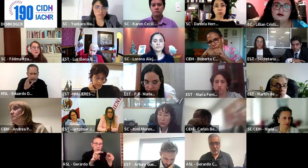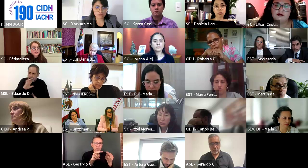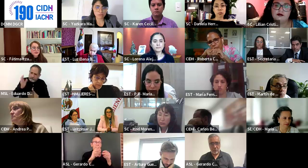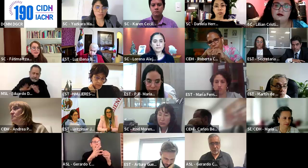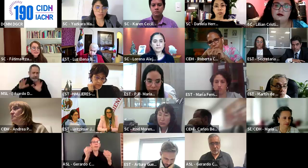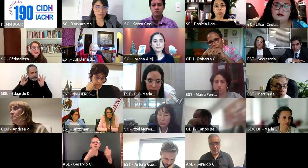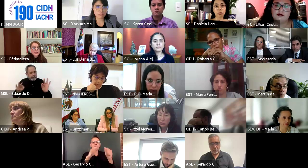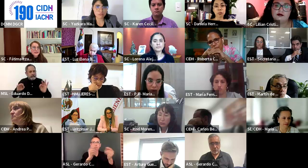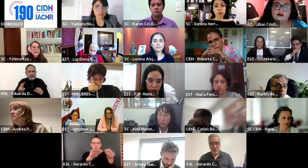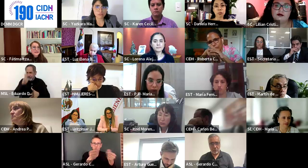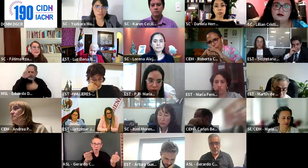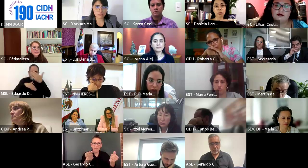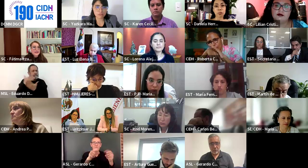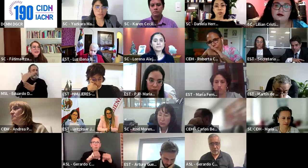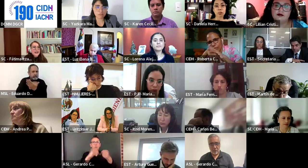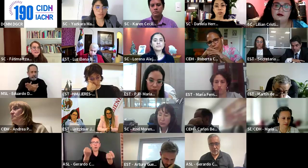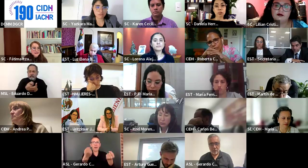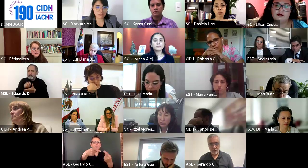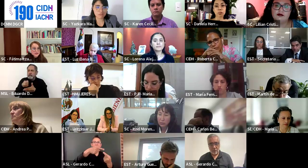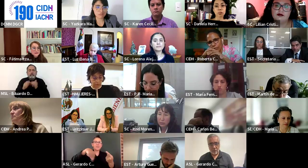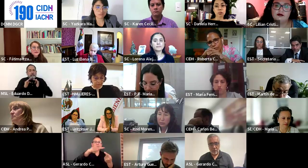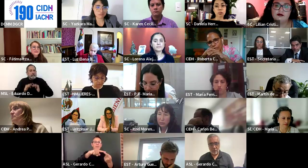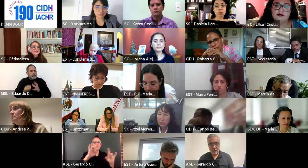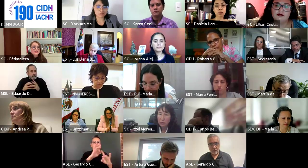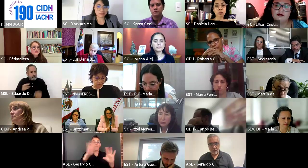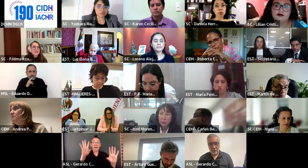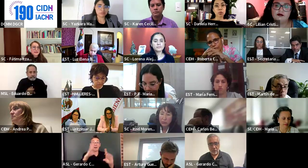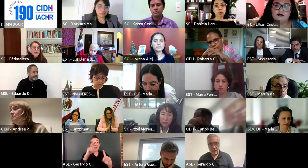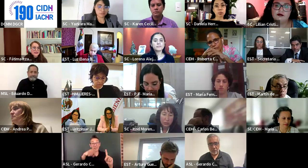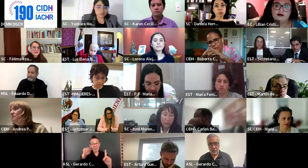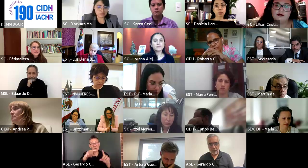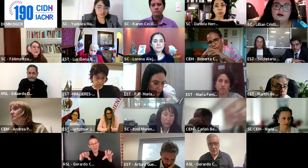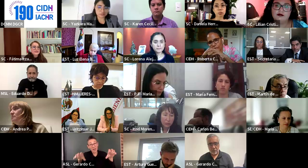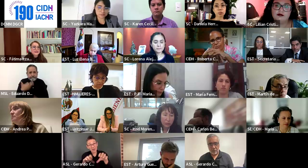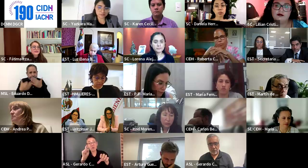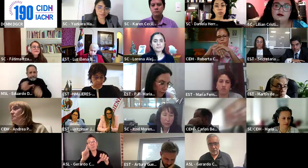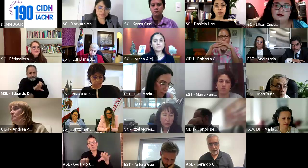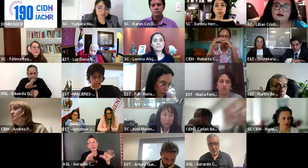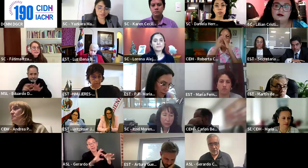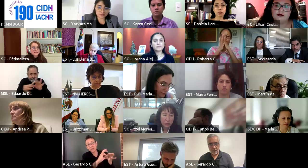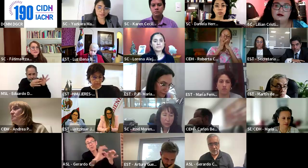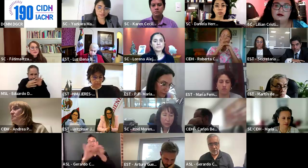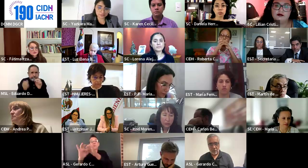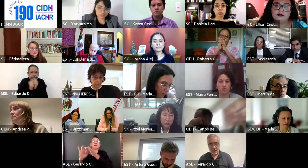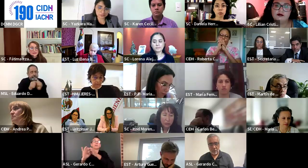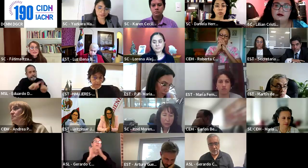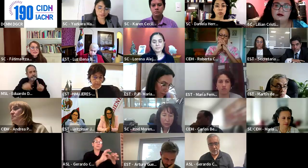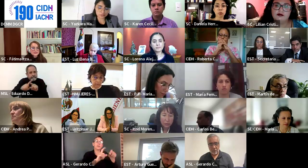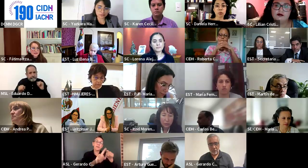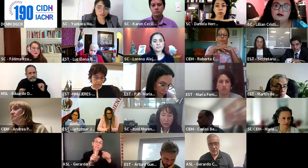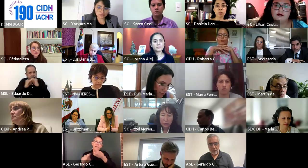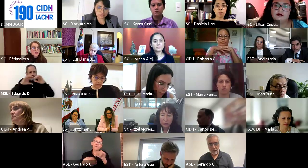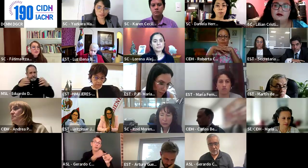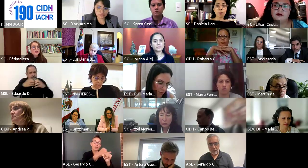estos círculos de violencia y las acciones deben ser coordinadas entre diferentes instituciones